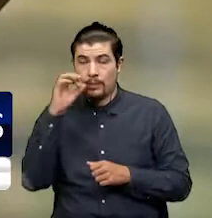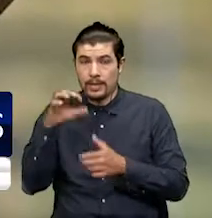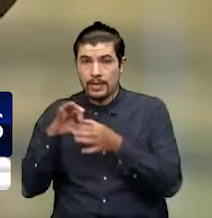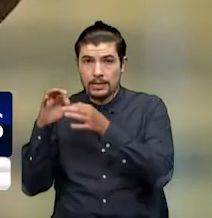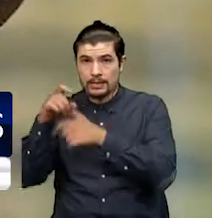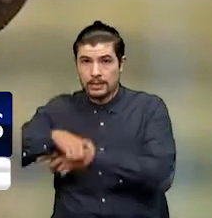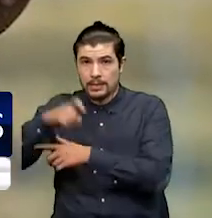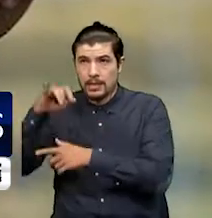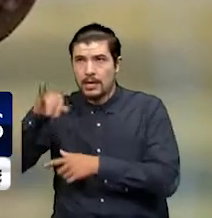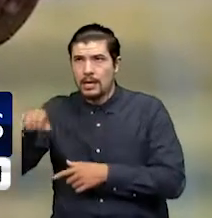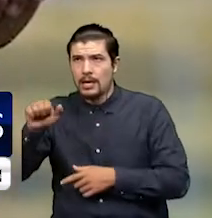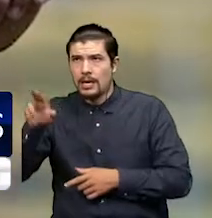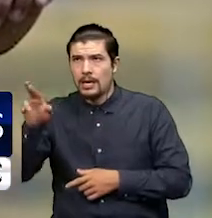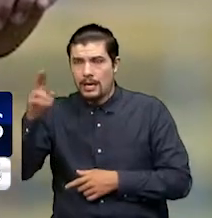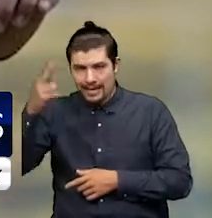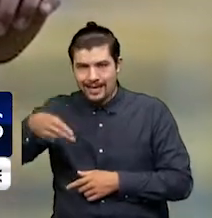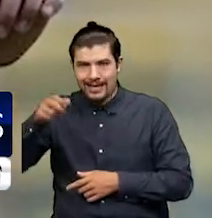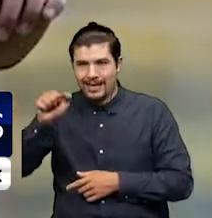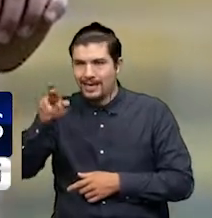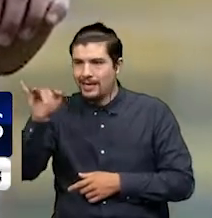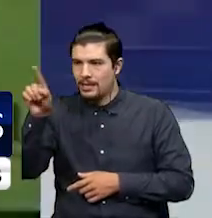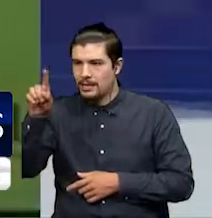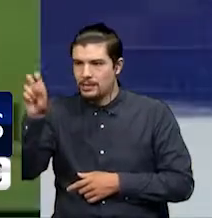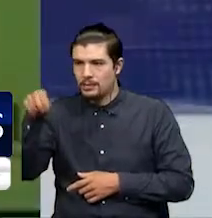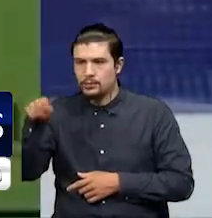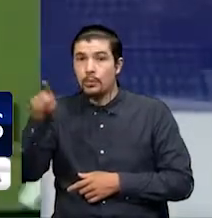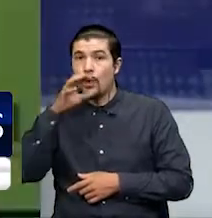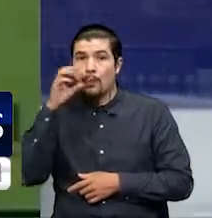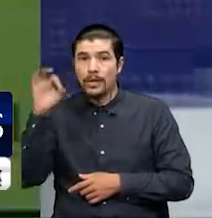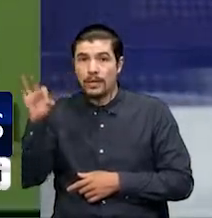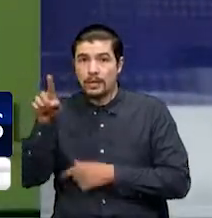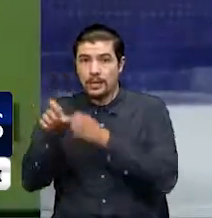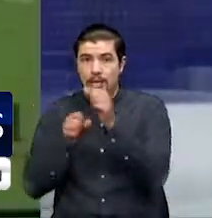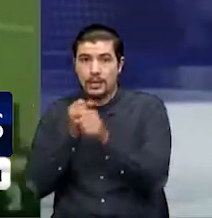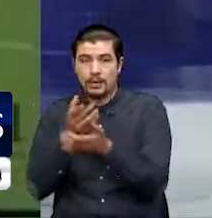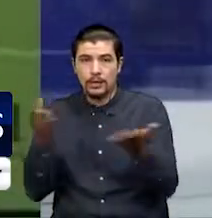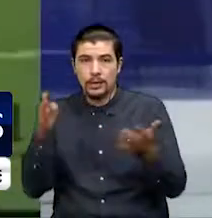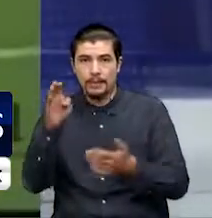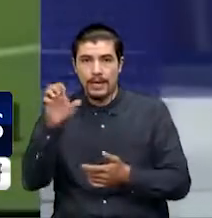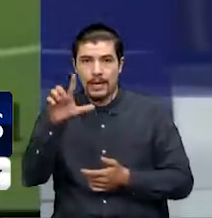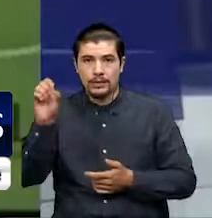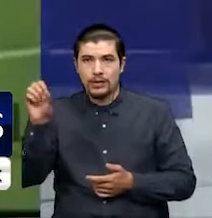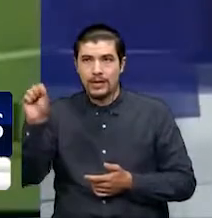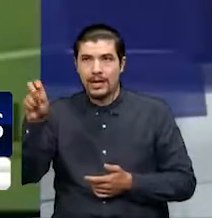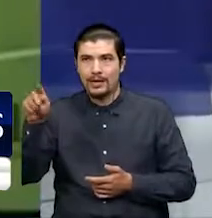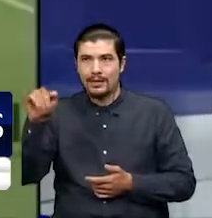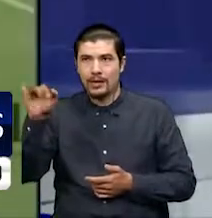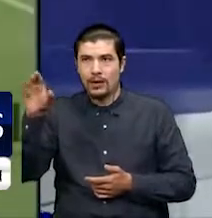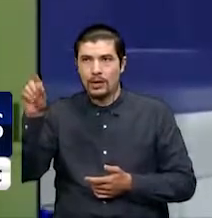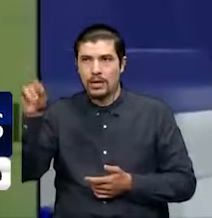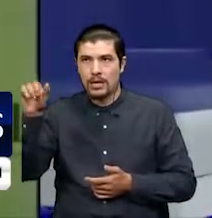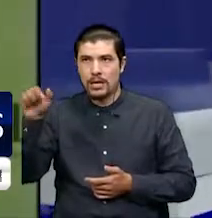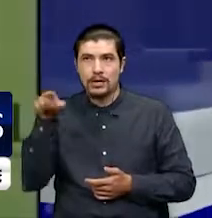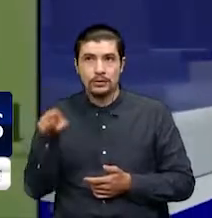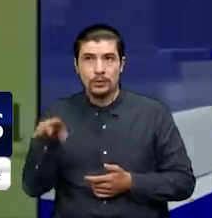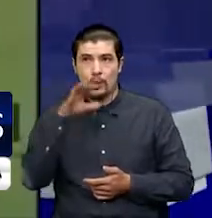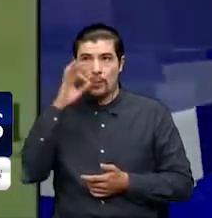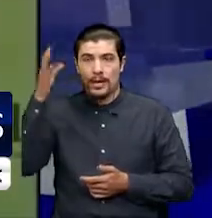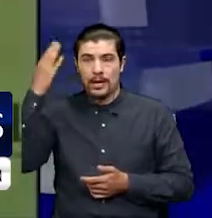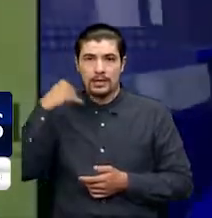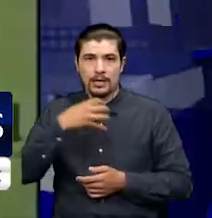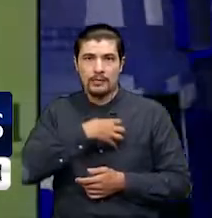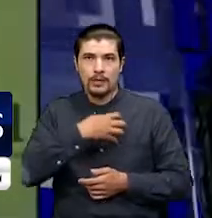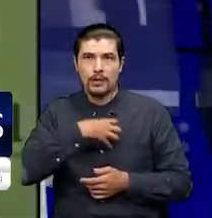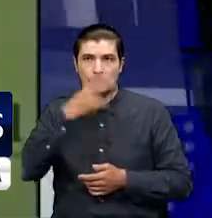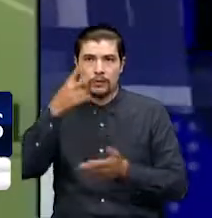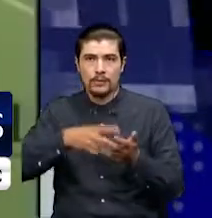de harrison steve en a hurtado de 31 años y oriundo de bello en el departamento de antioquia harrison henao fue campeón en 2010 con el once